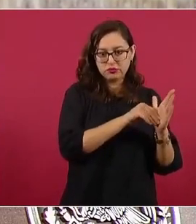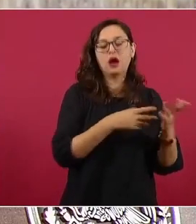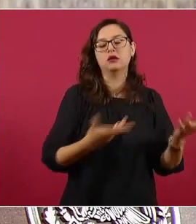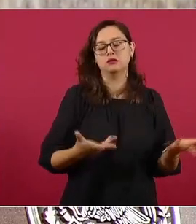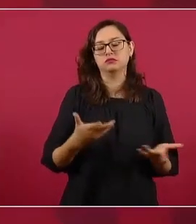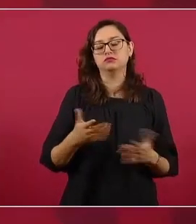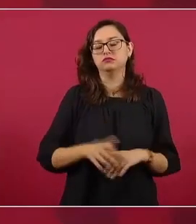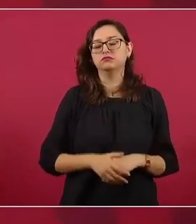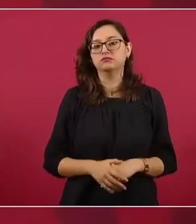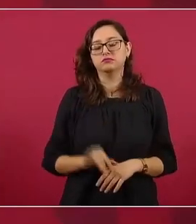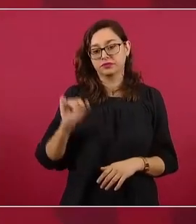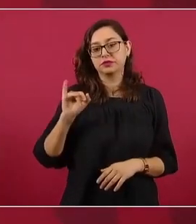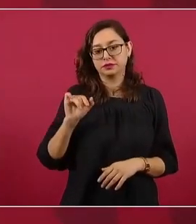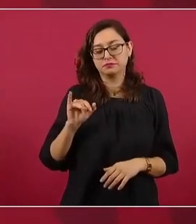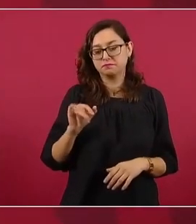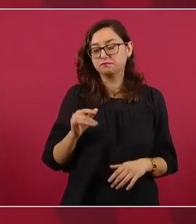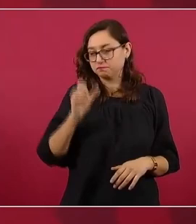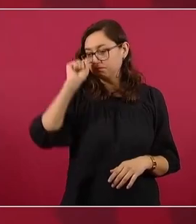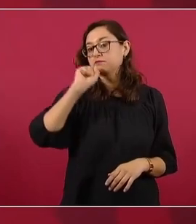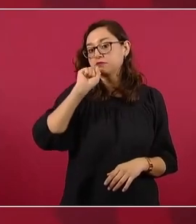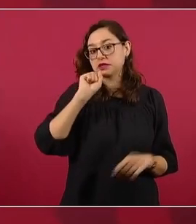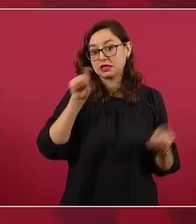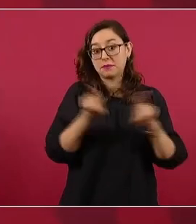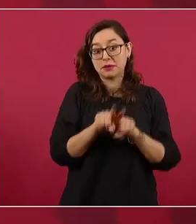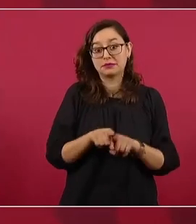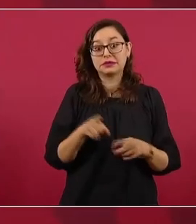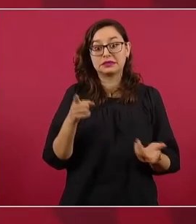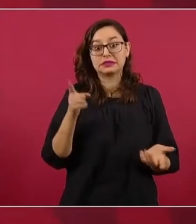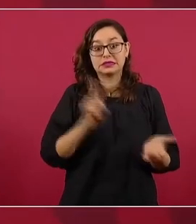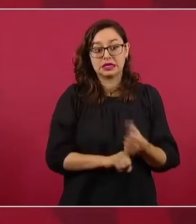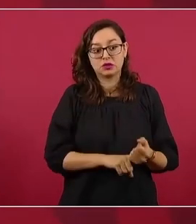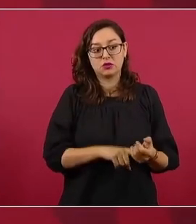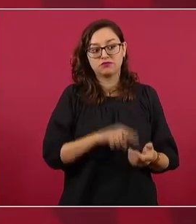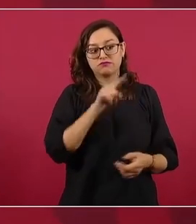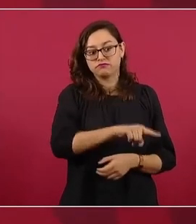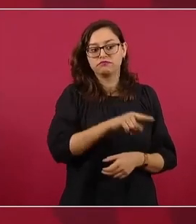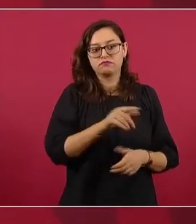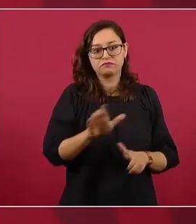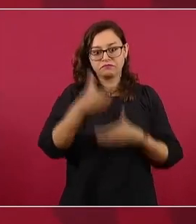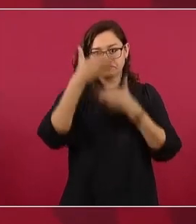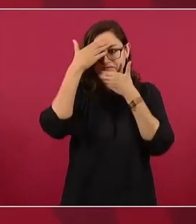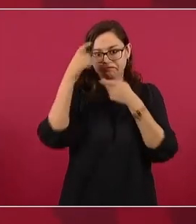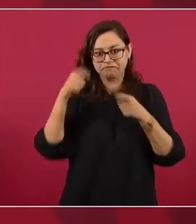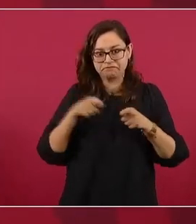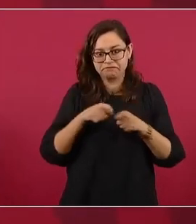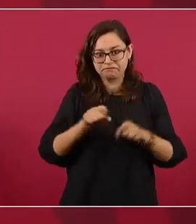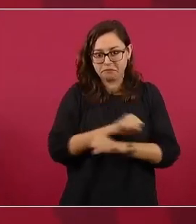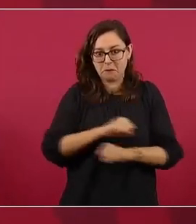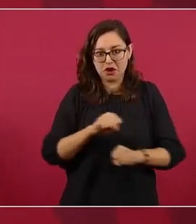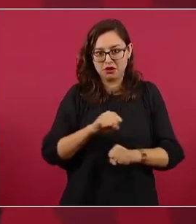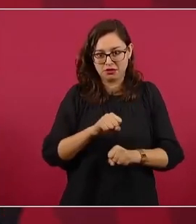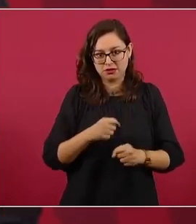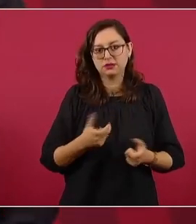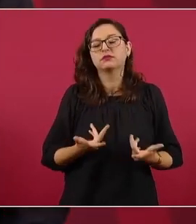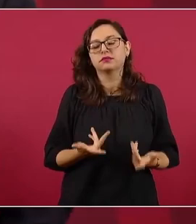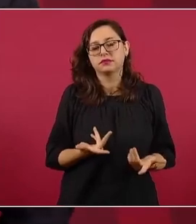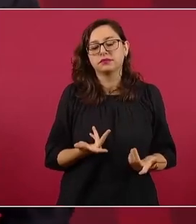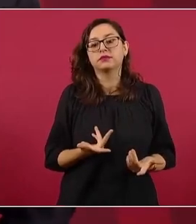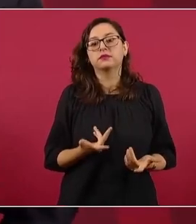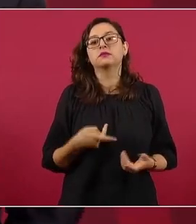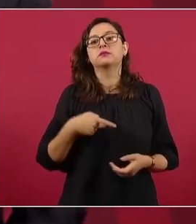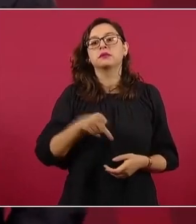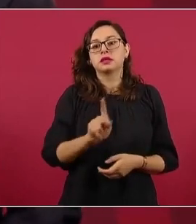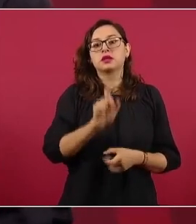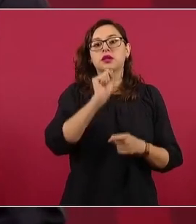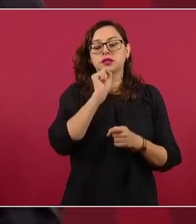bloquear personas vinculadas al financiamiento del terrorismo. Pero también lo hacemos